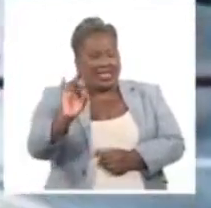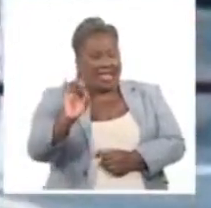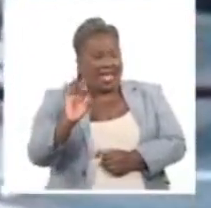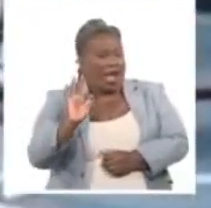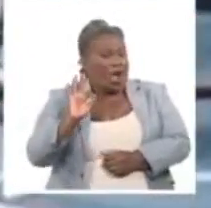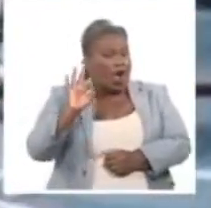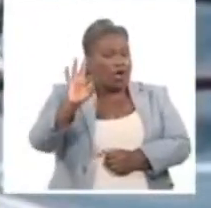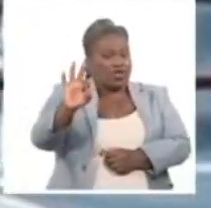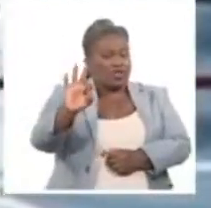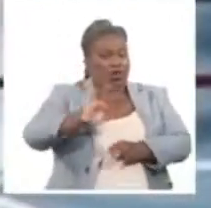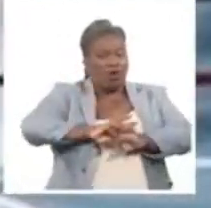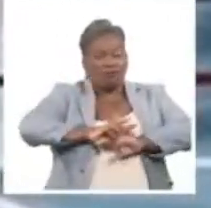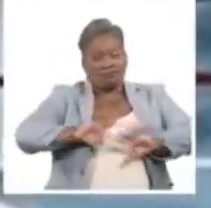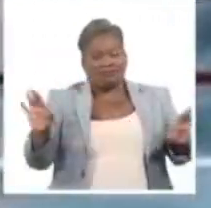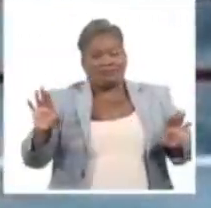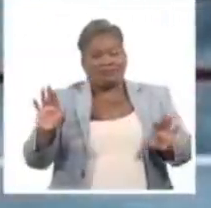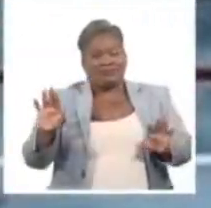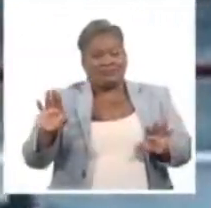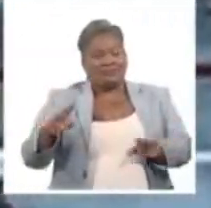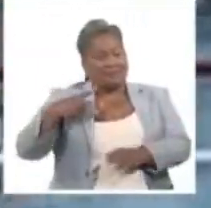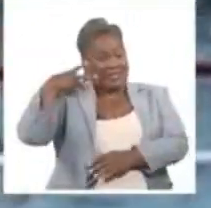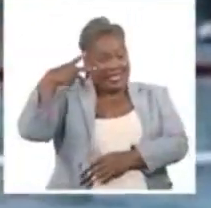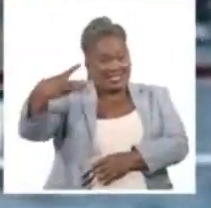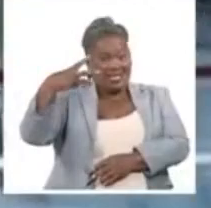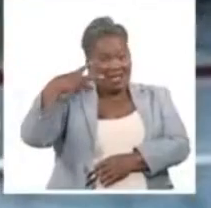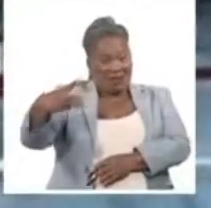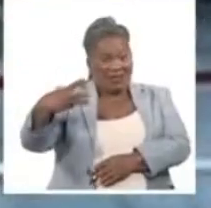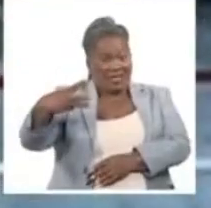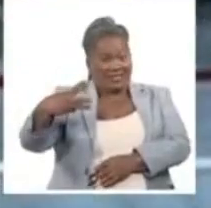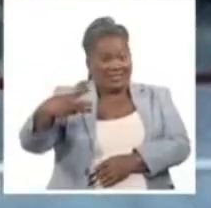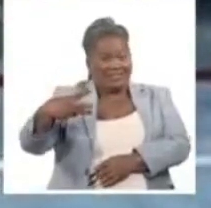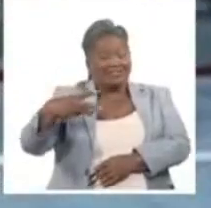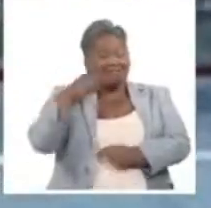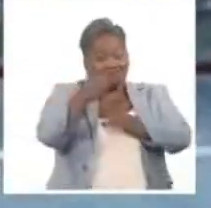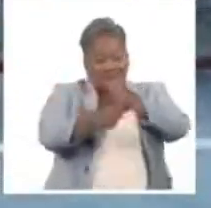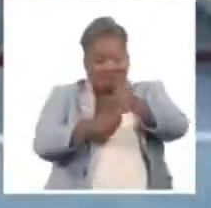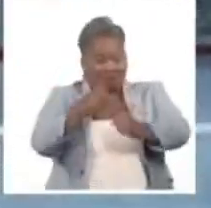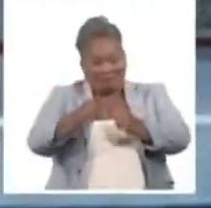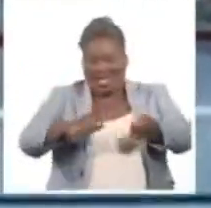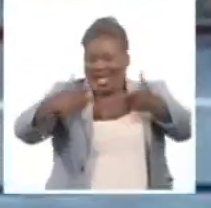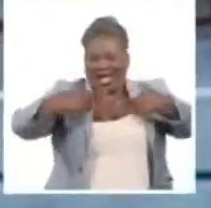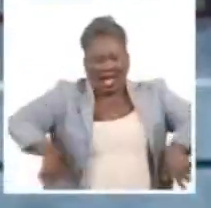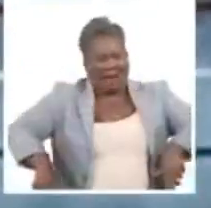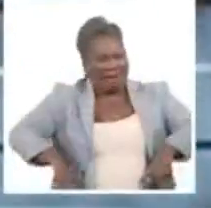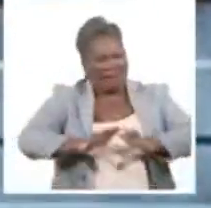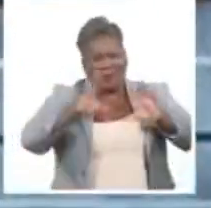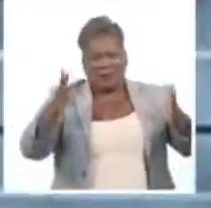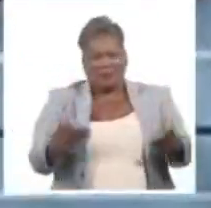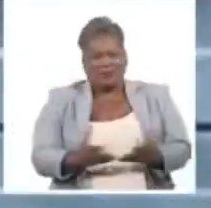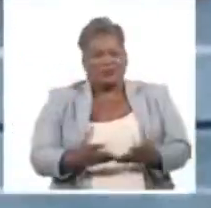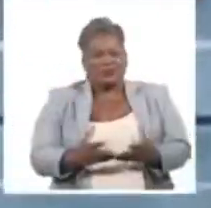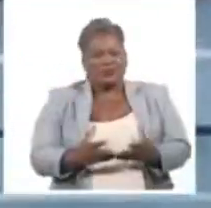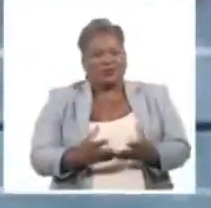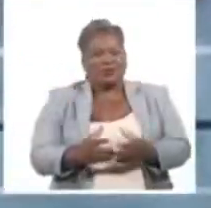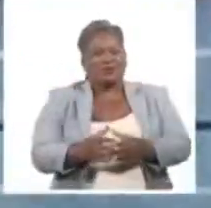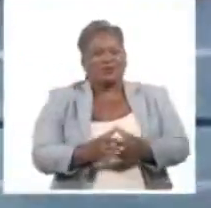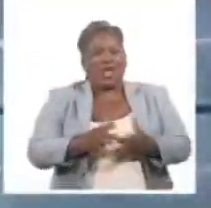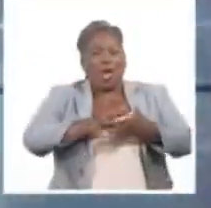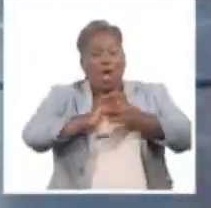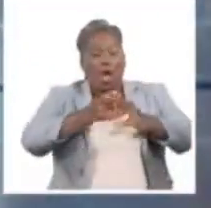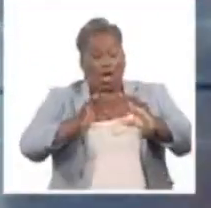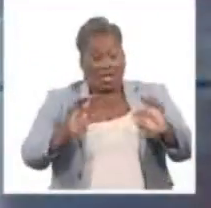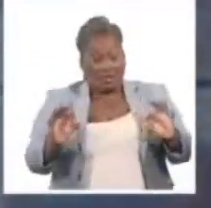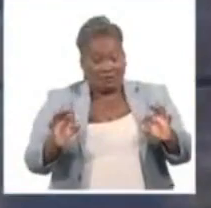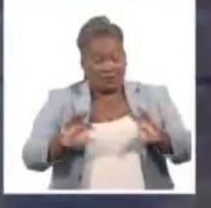7, 8, y por tercera vez, Teófilo Stevenson, campeón del mundo, tricampeón olímpico y